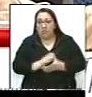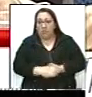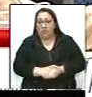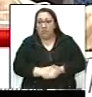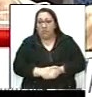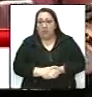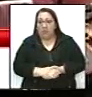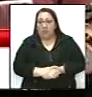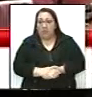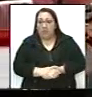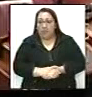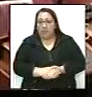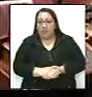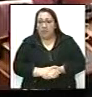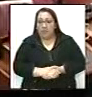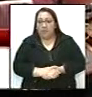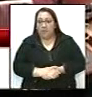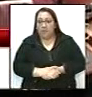gracias.